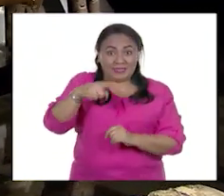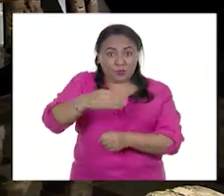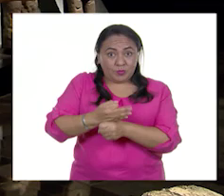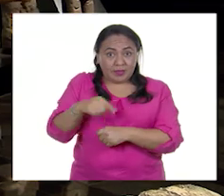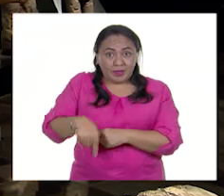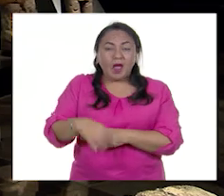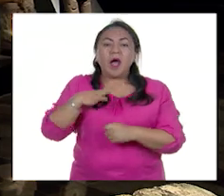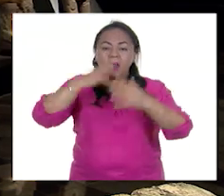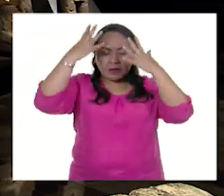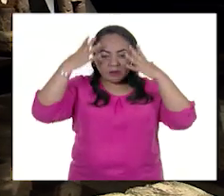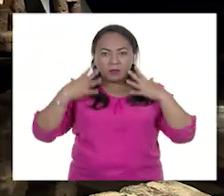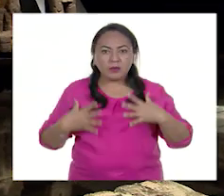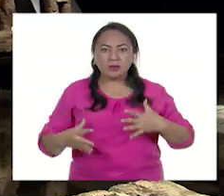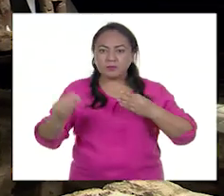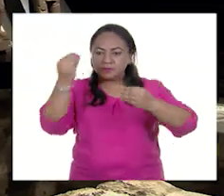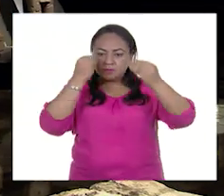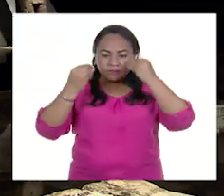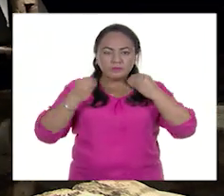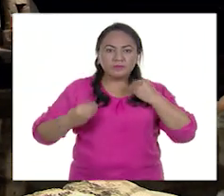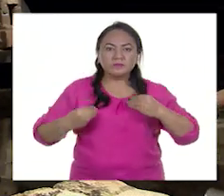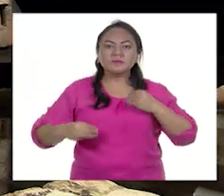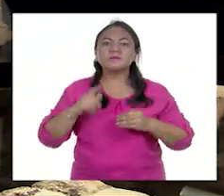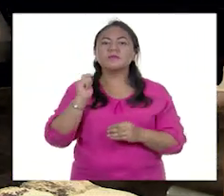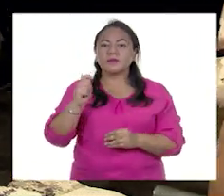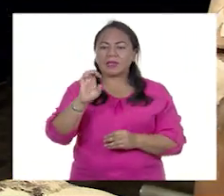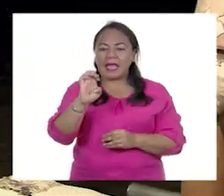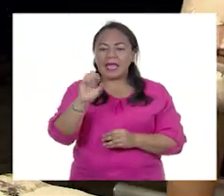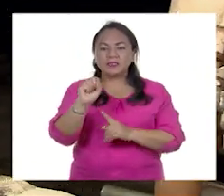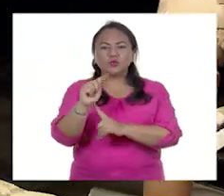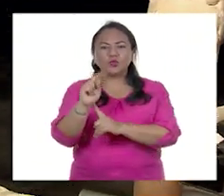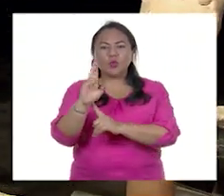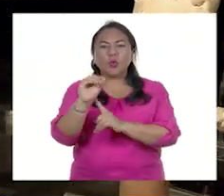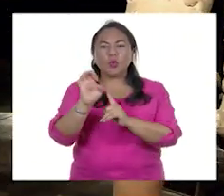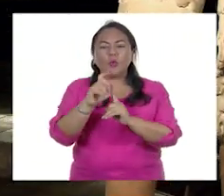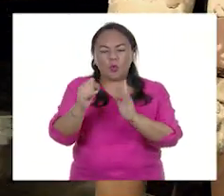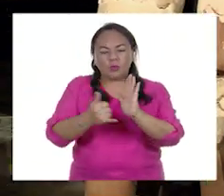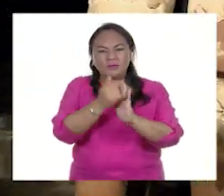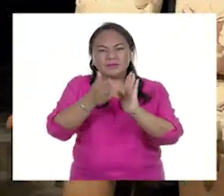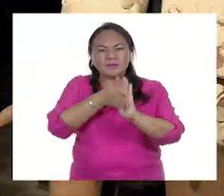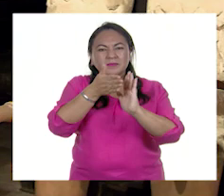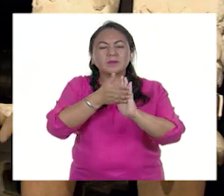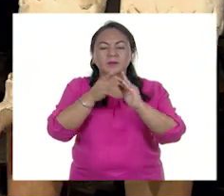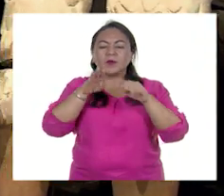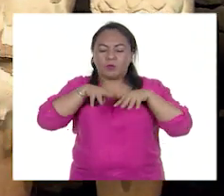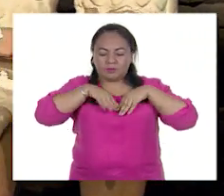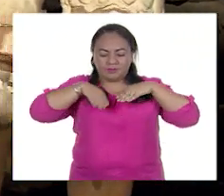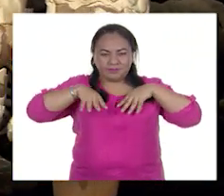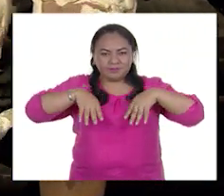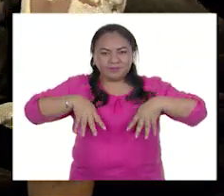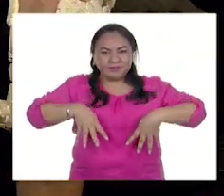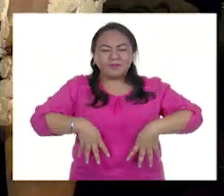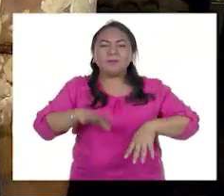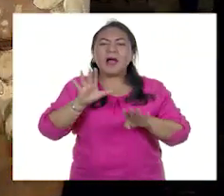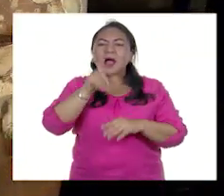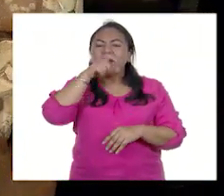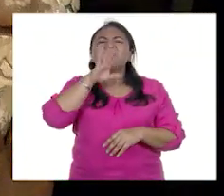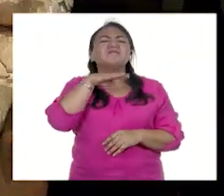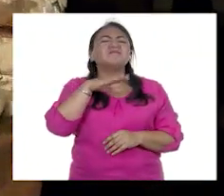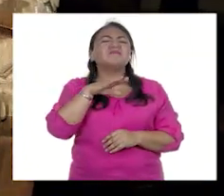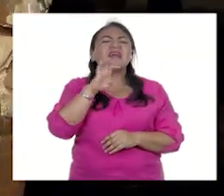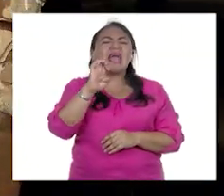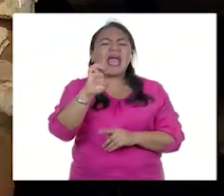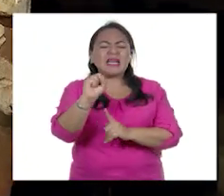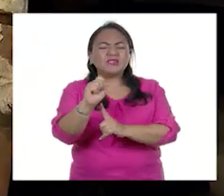este recubrimiento de estuco simulando el plumaje del traje original del guerrero águila. ¿Qué es el estuco?